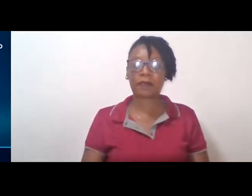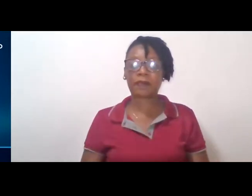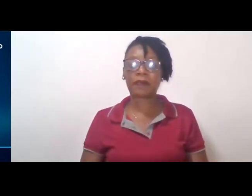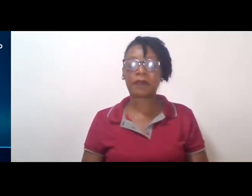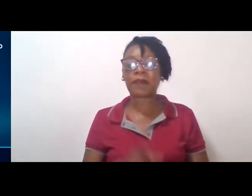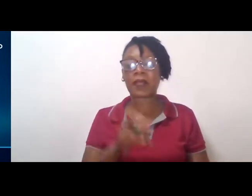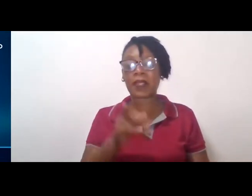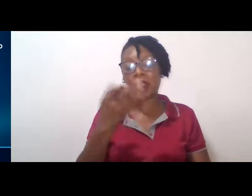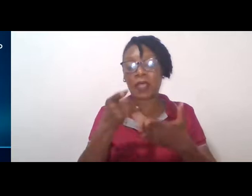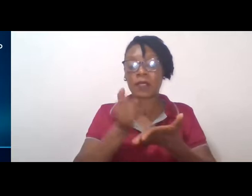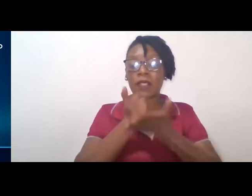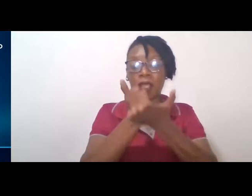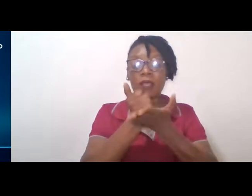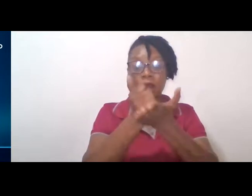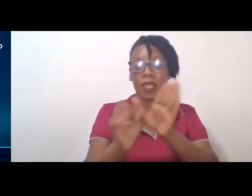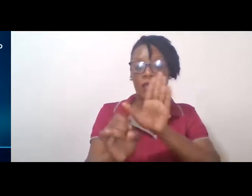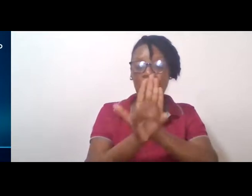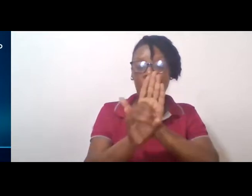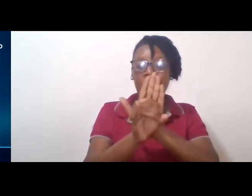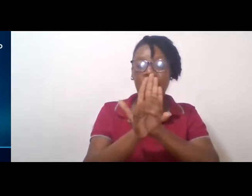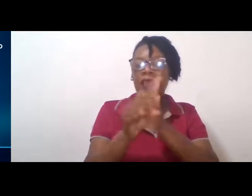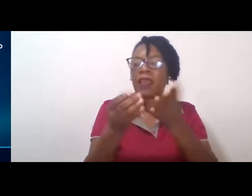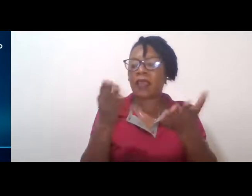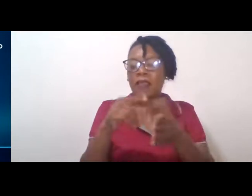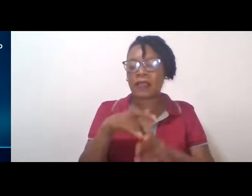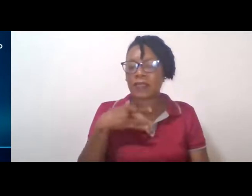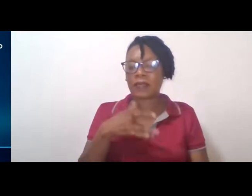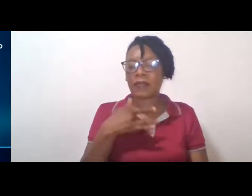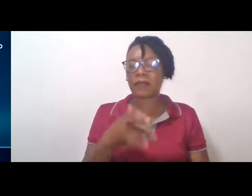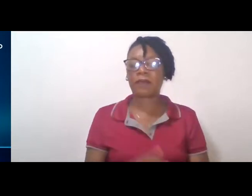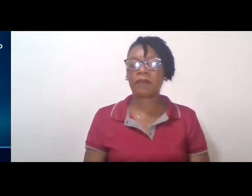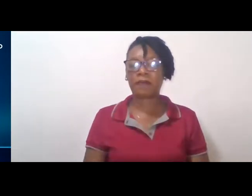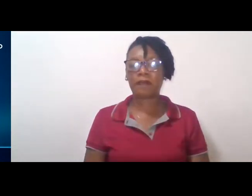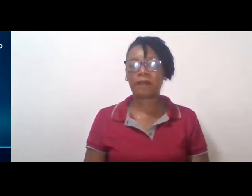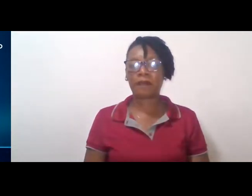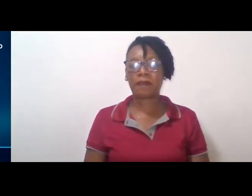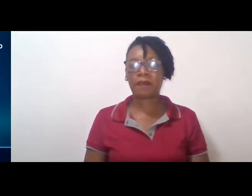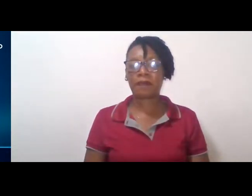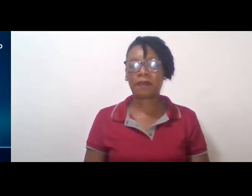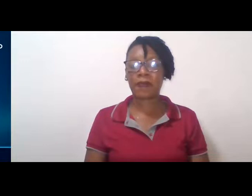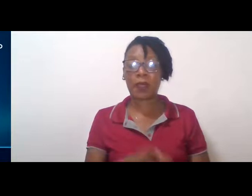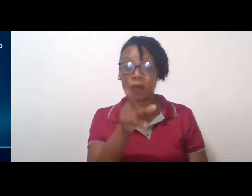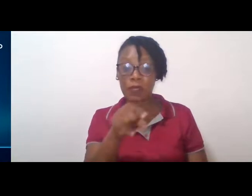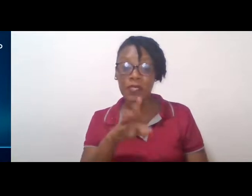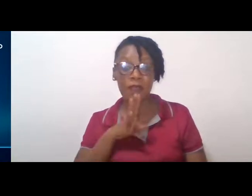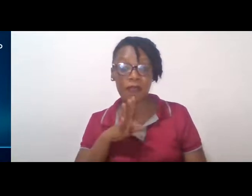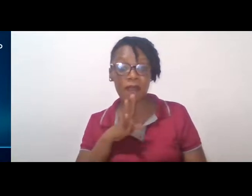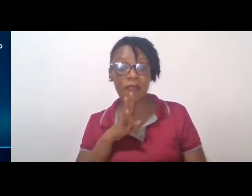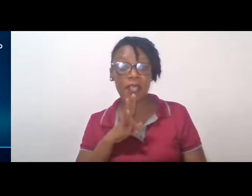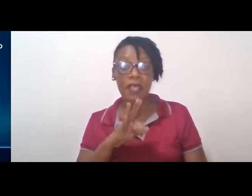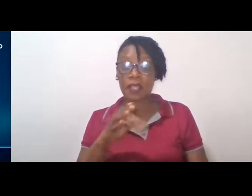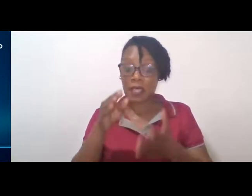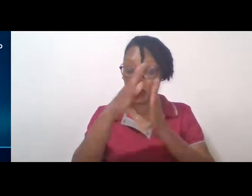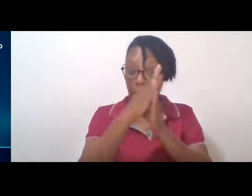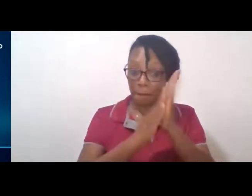ayude finalmente a ir identificando qué es lo que siente. Porque inclusive hablaste de incluso pintar las